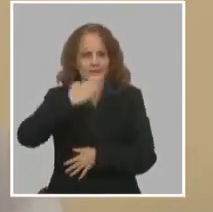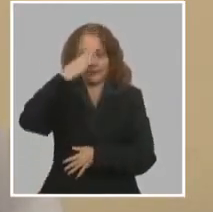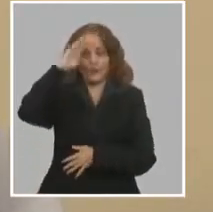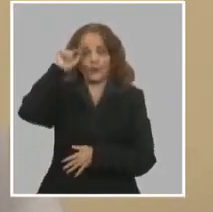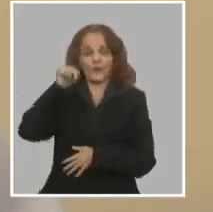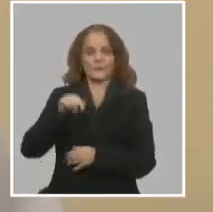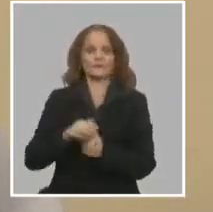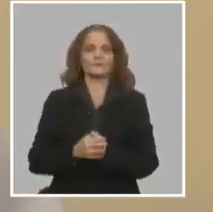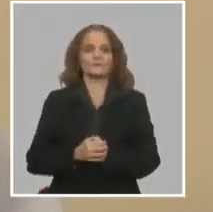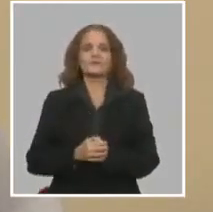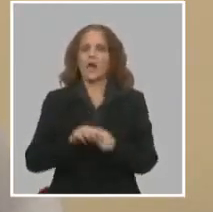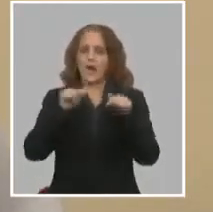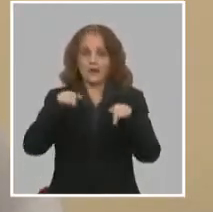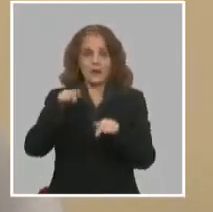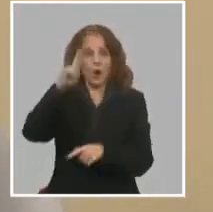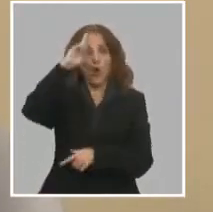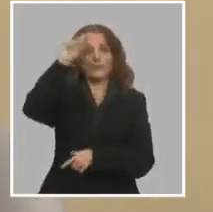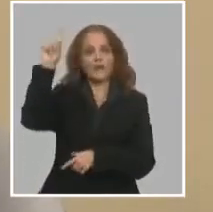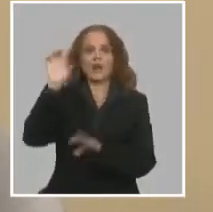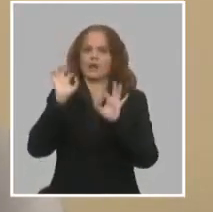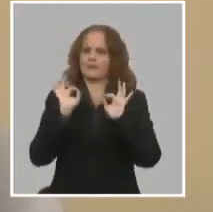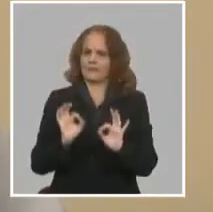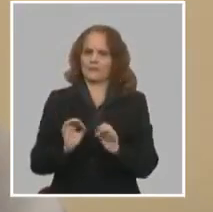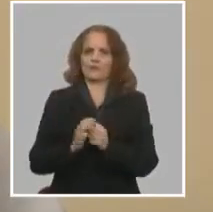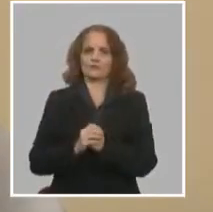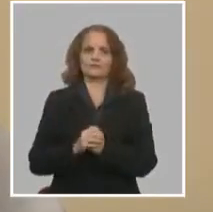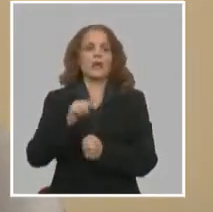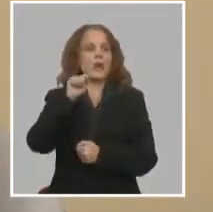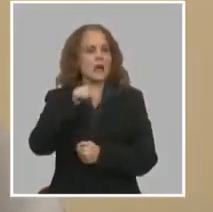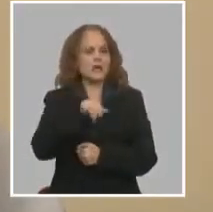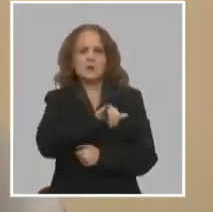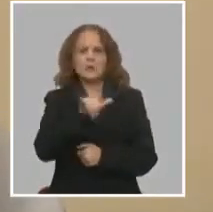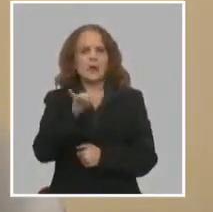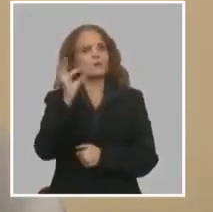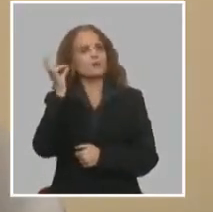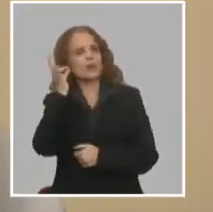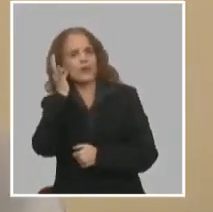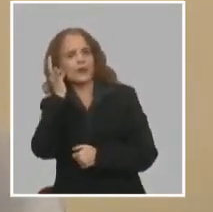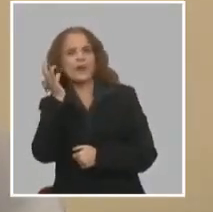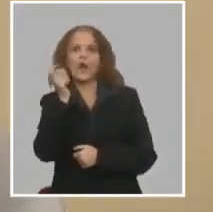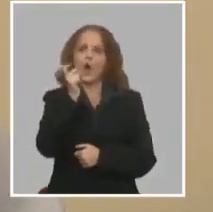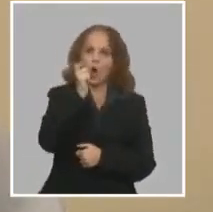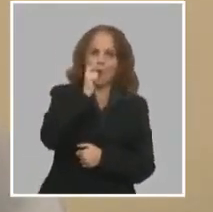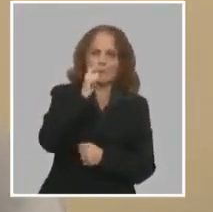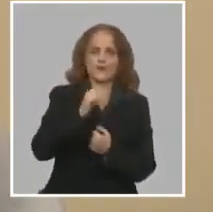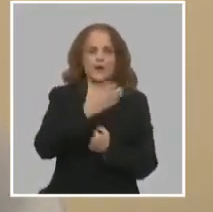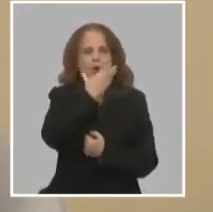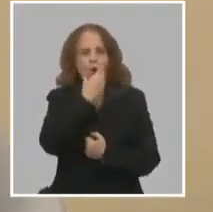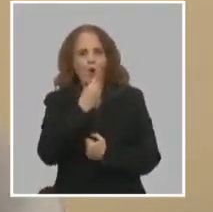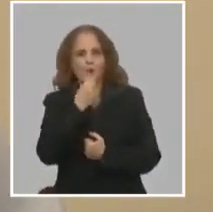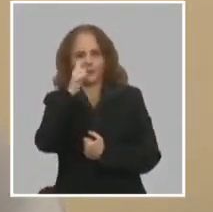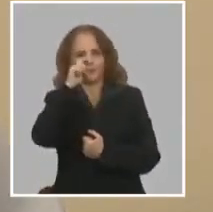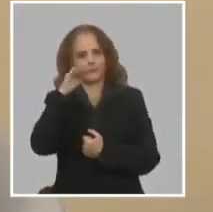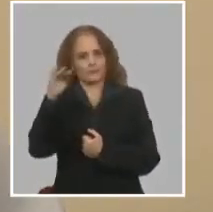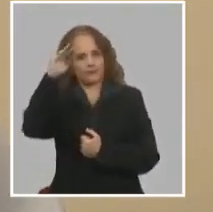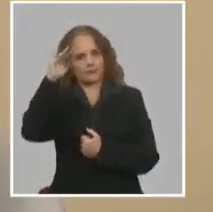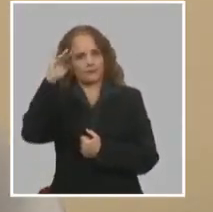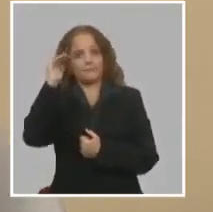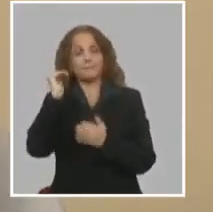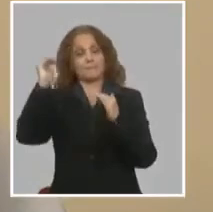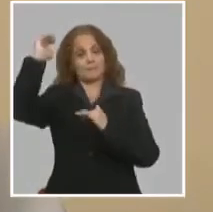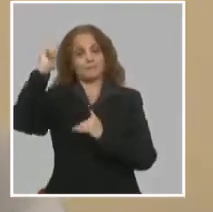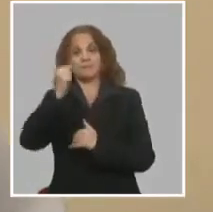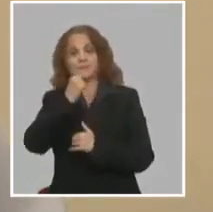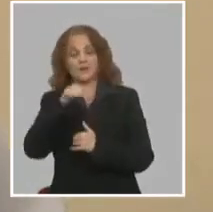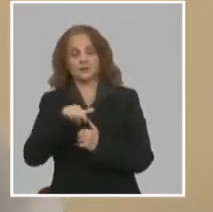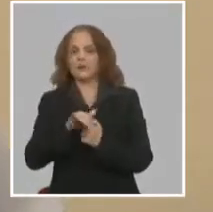solo las generaciones por edad, también por sexo, y también por categorías profesionales, desde